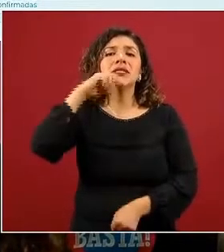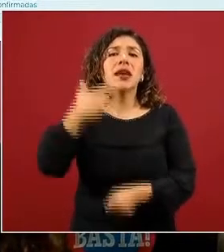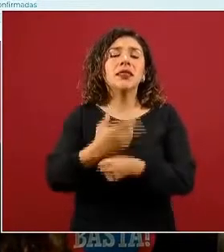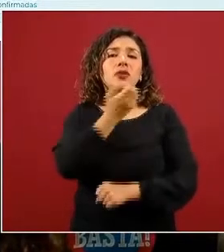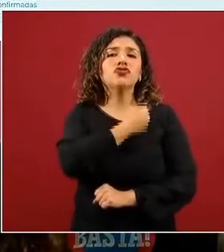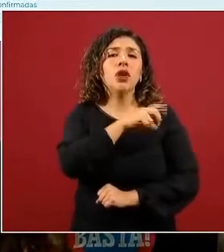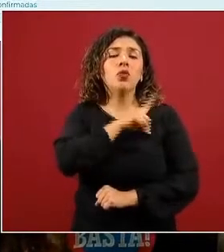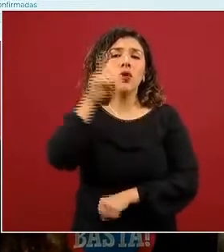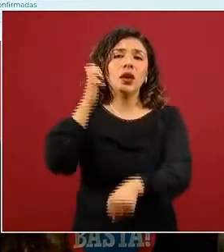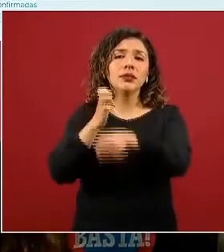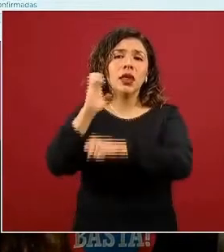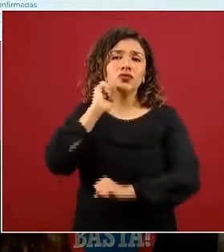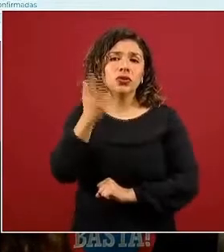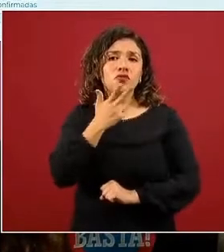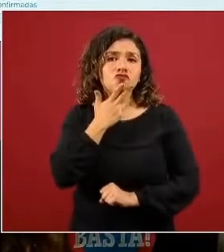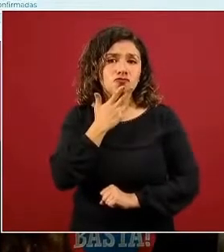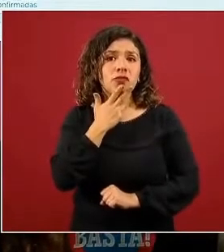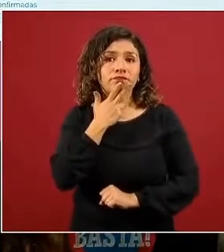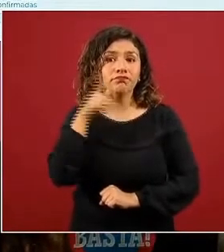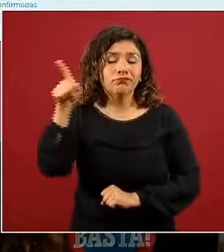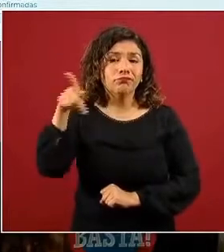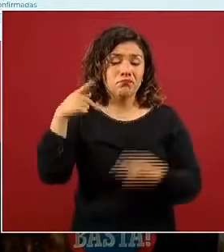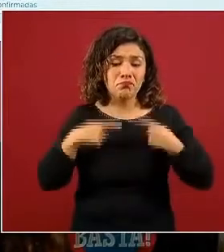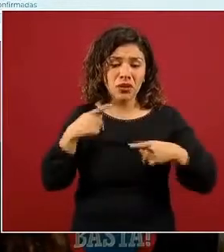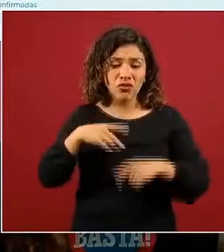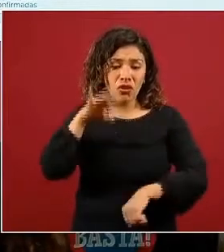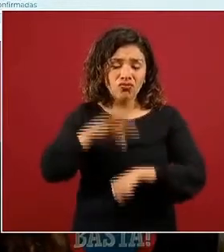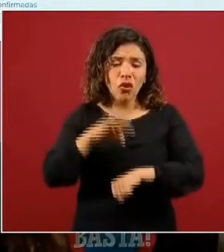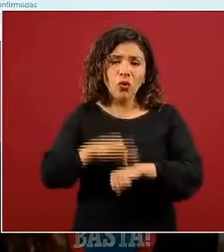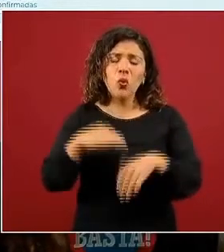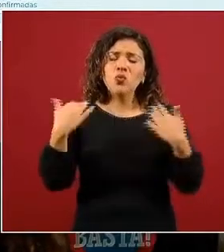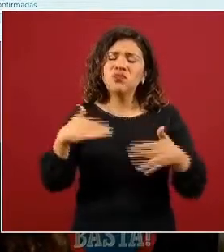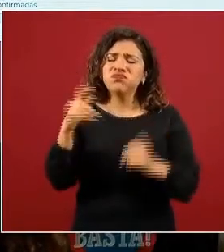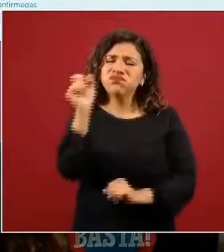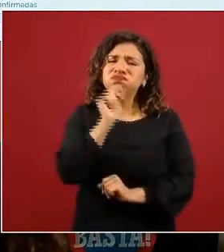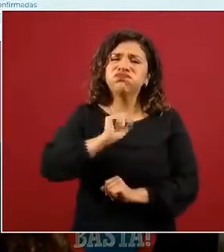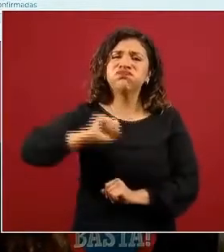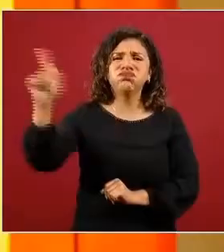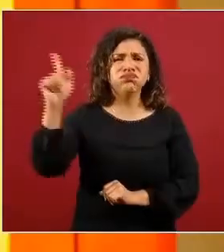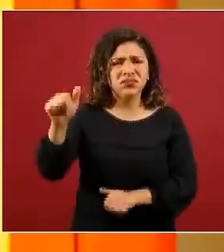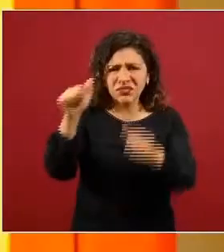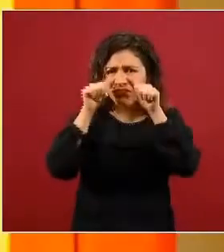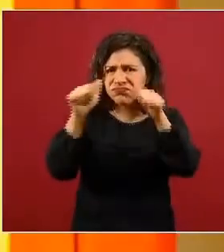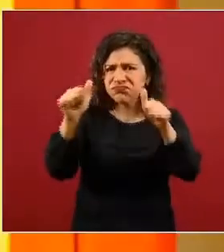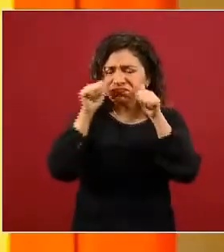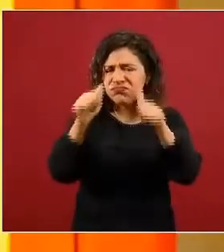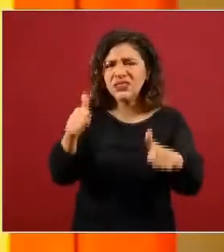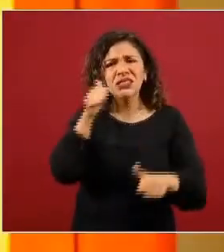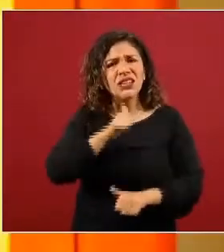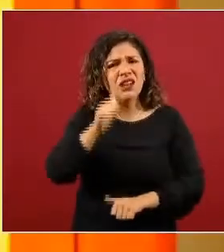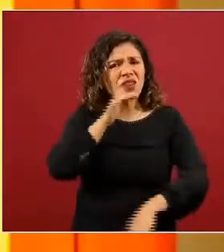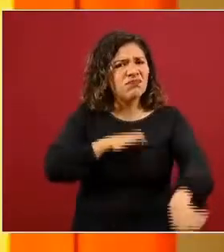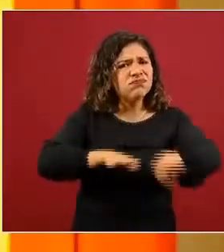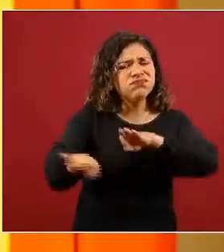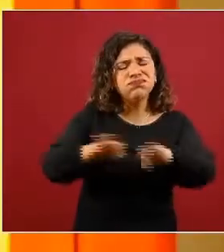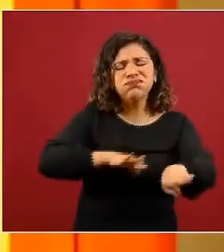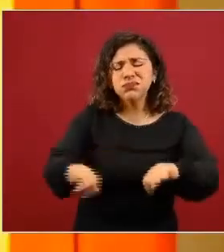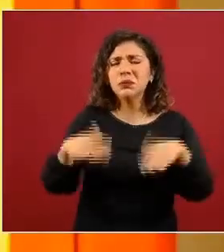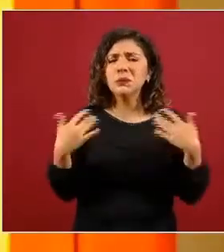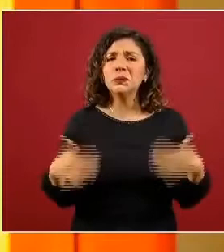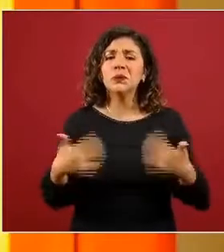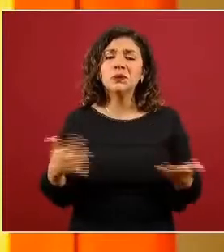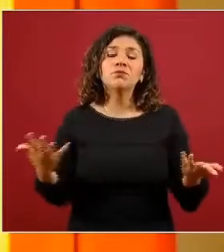secretario de Salud del Estado de Chihuahua. Un médico muy talentoso, muy dedicado, muy comprometido, muy